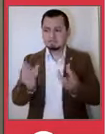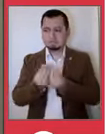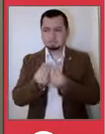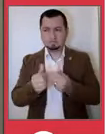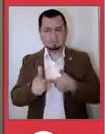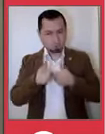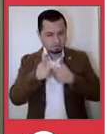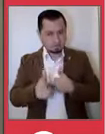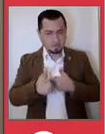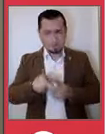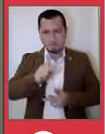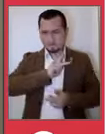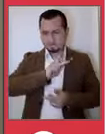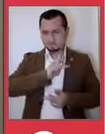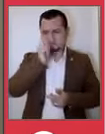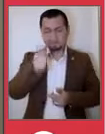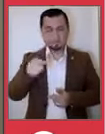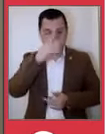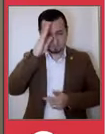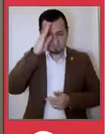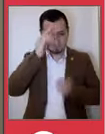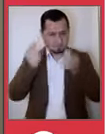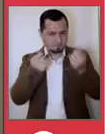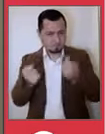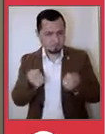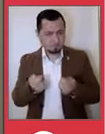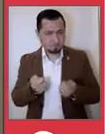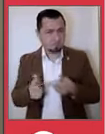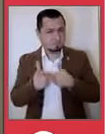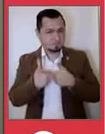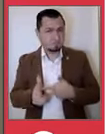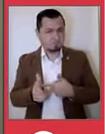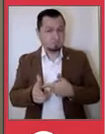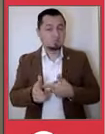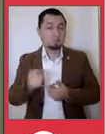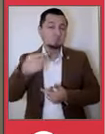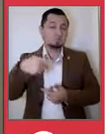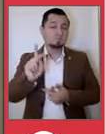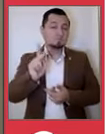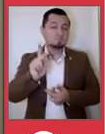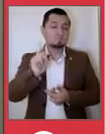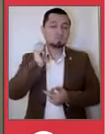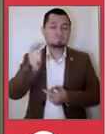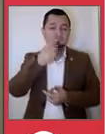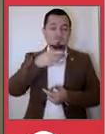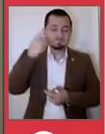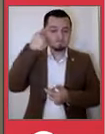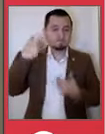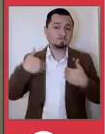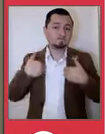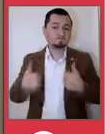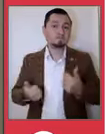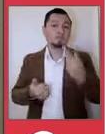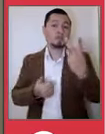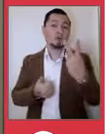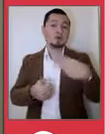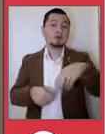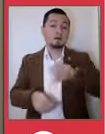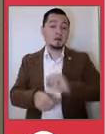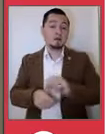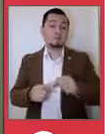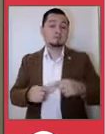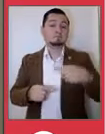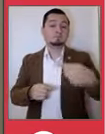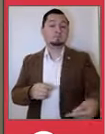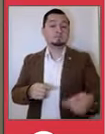respuesta a pesar de que tenemos margen de maniobra nuestro sistema hospitalario también somos plenamente conscientes que en dos semanas el